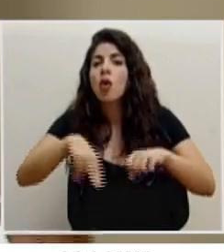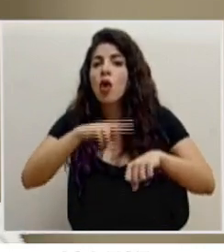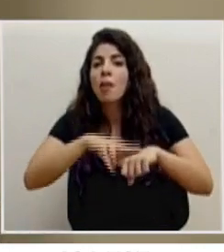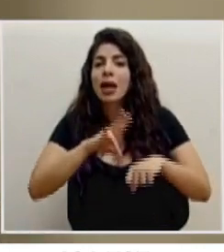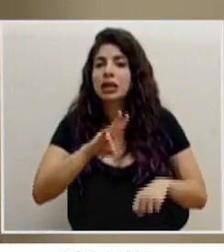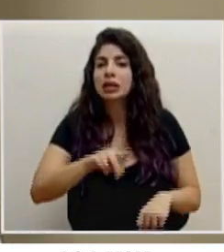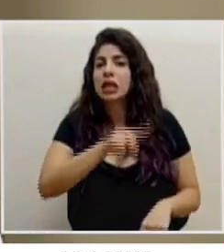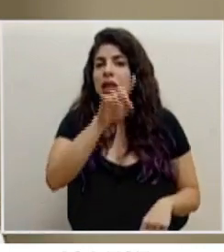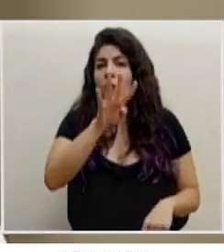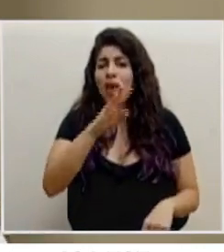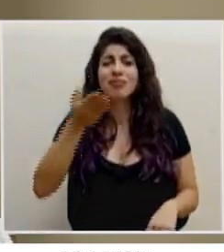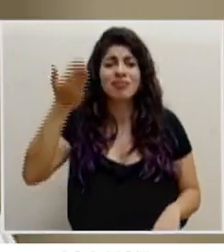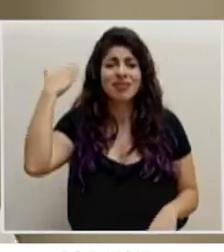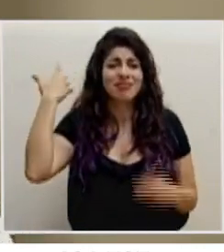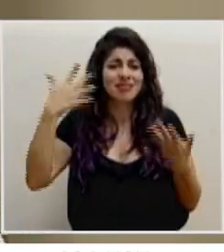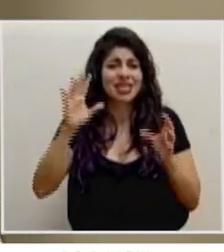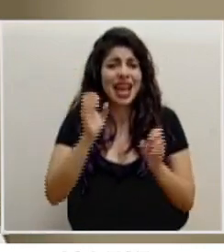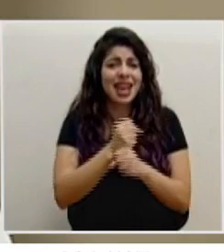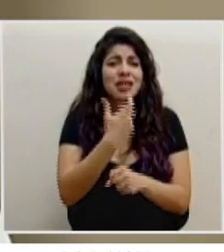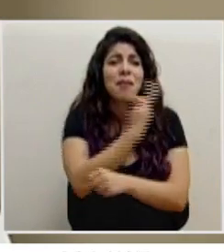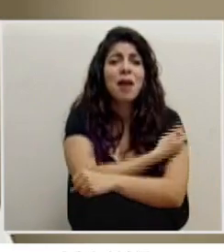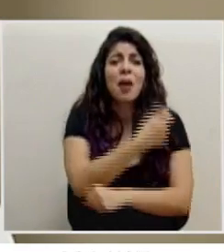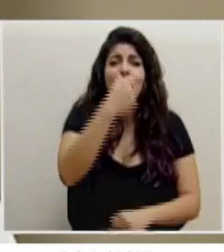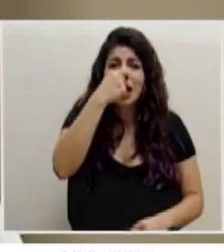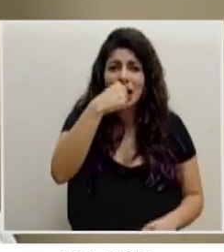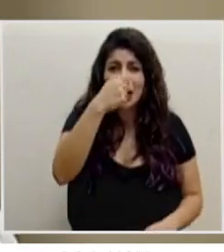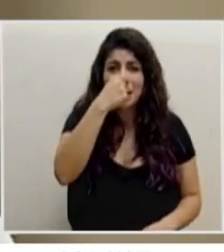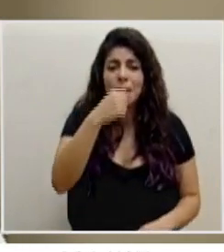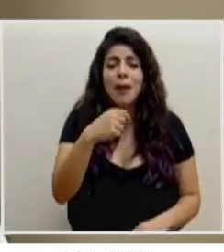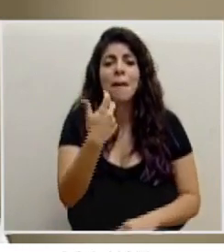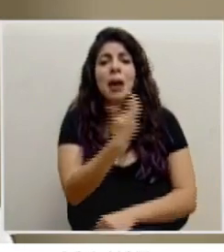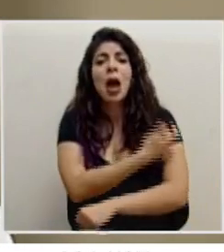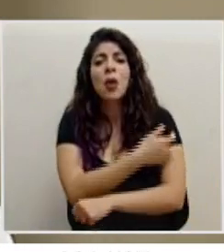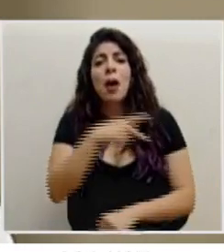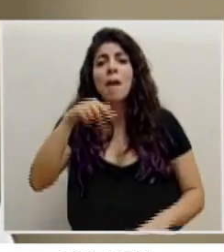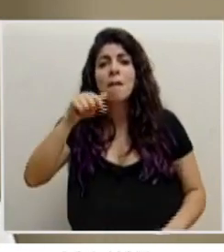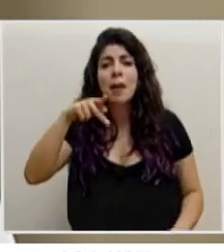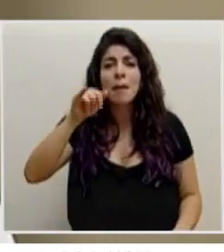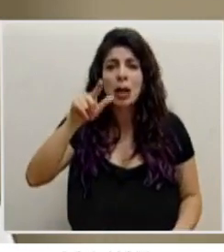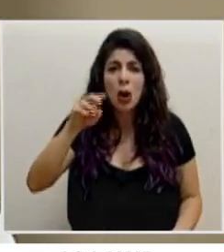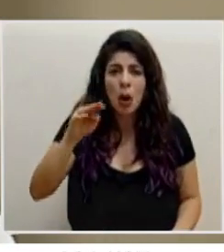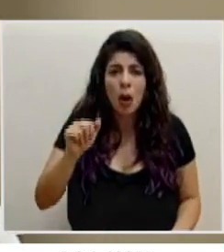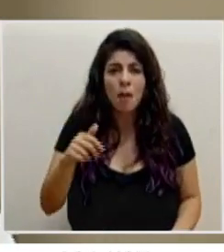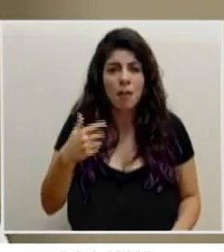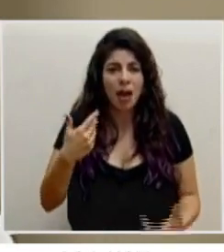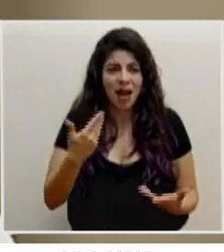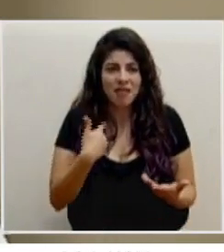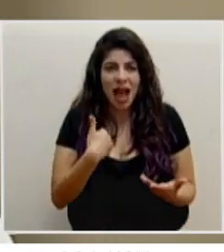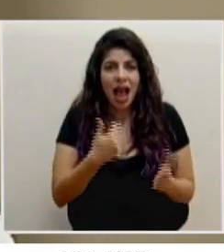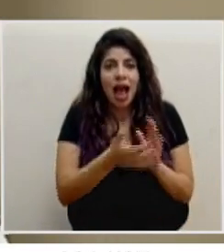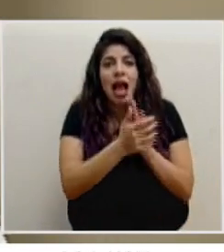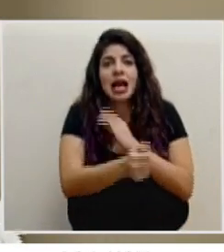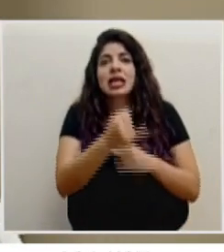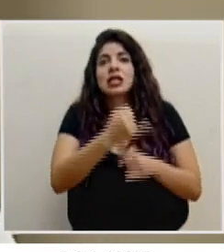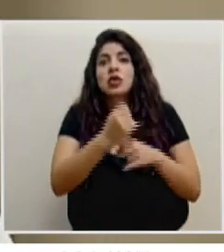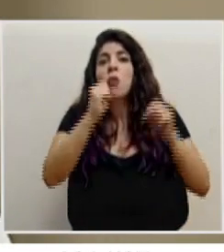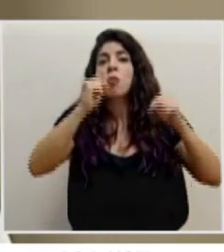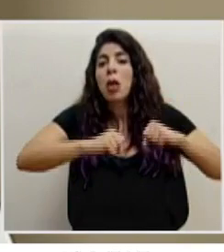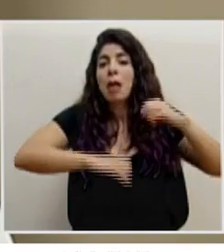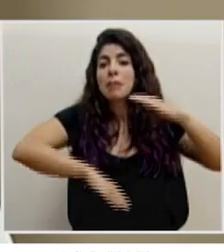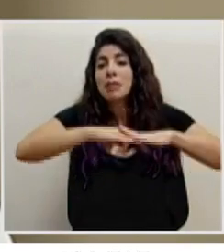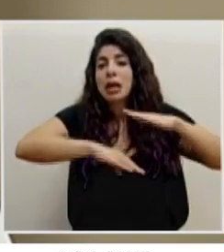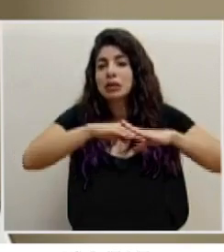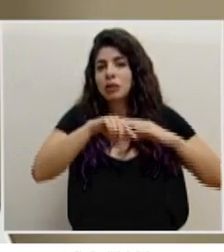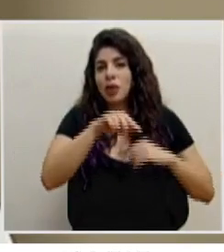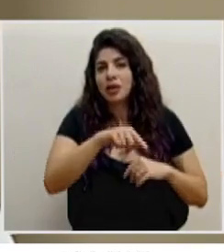Ya lo hemos hecho otras veces con las vacunas de influenza, con las vacunas de papilomavirus. Esa es la capacidad que tiene la institución, el país,